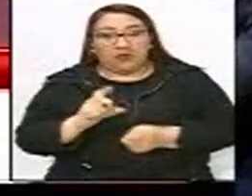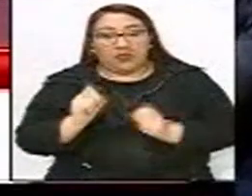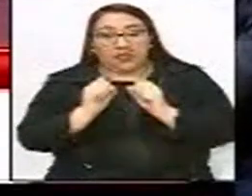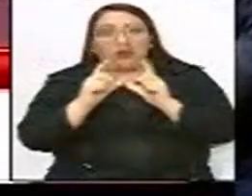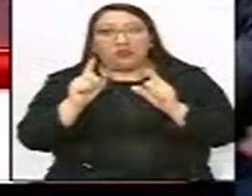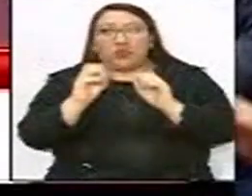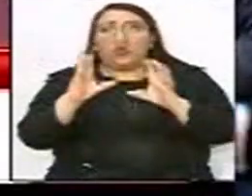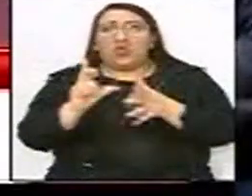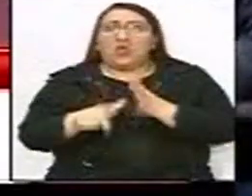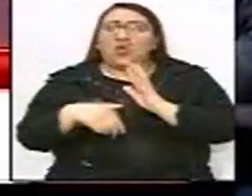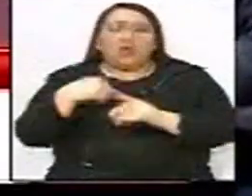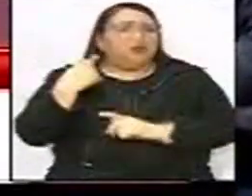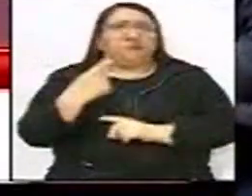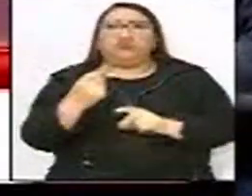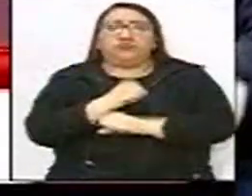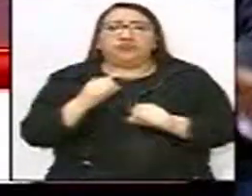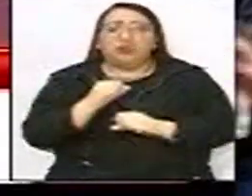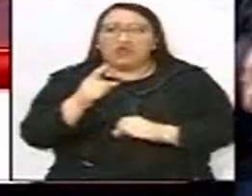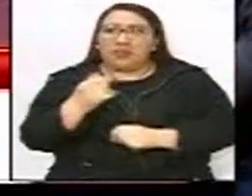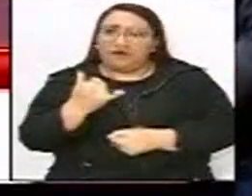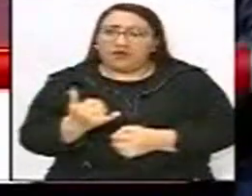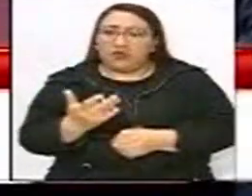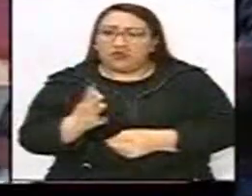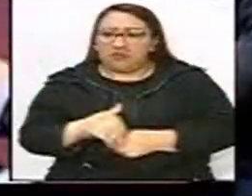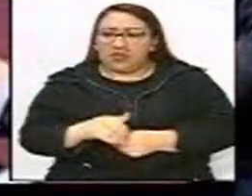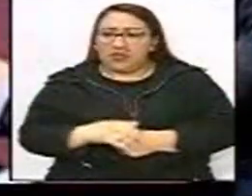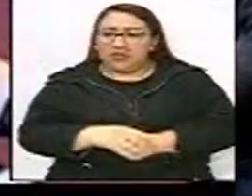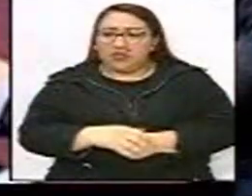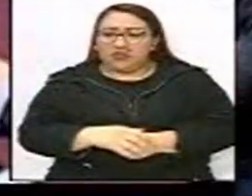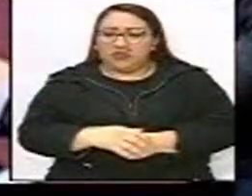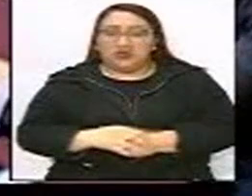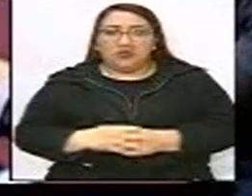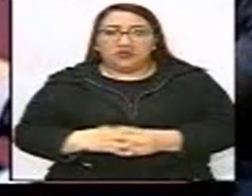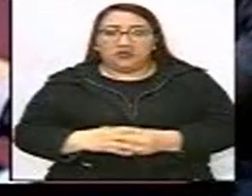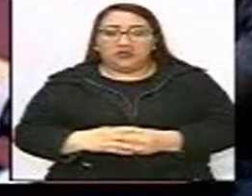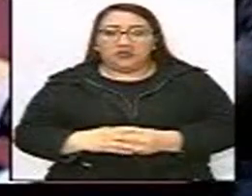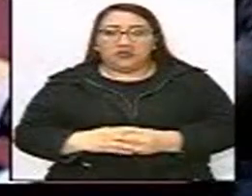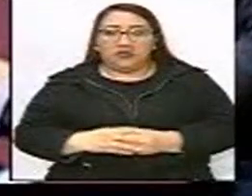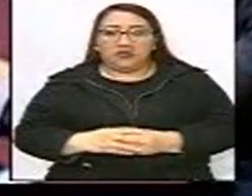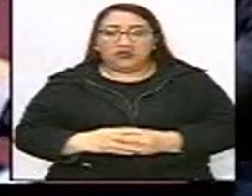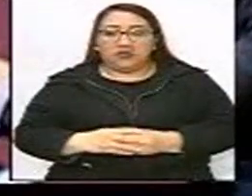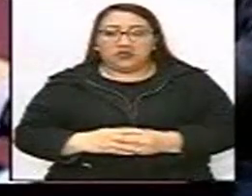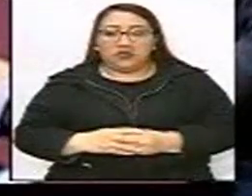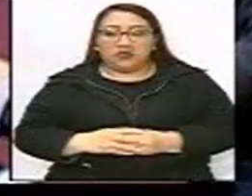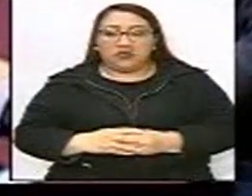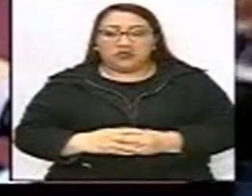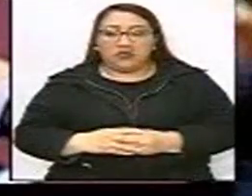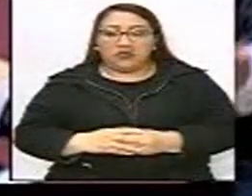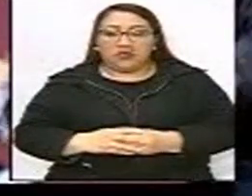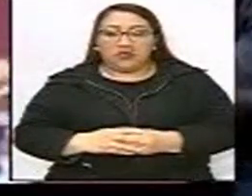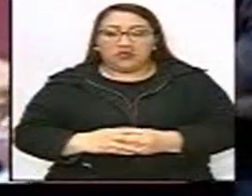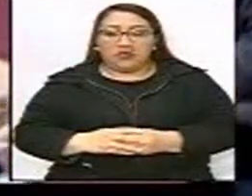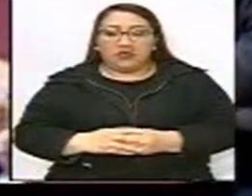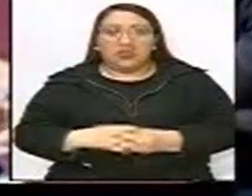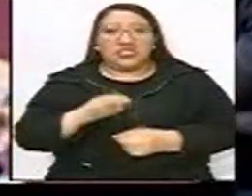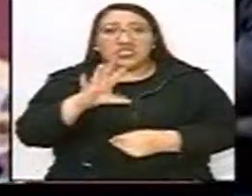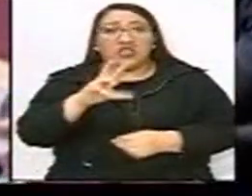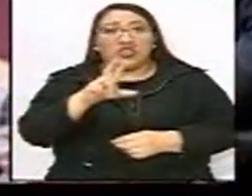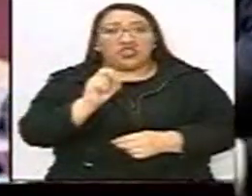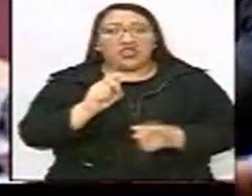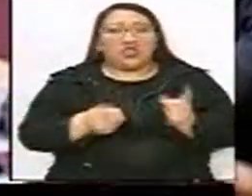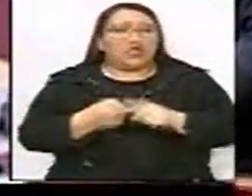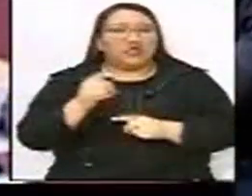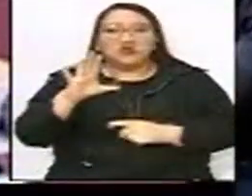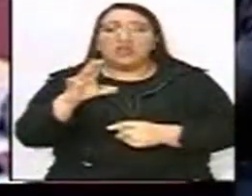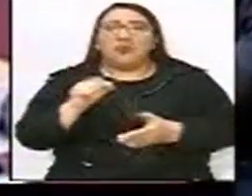despiertan un día y aparece que la tarifa, así, o sorpresa, de 5.30 a 5.70,